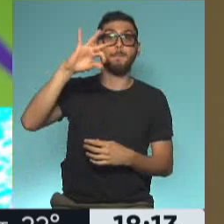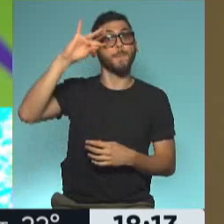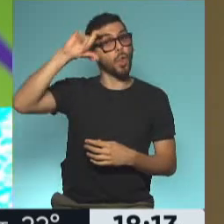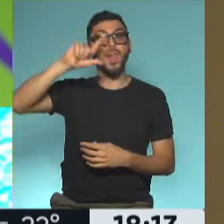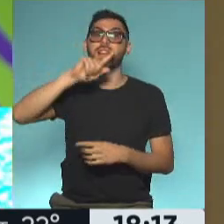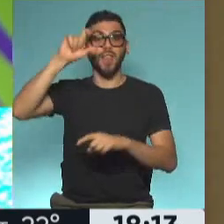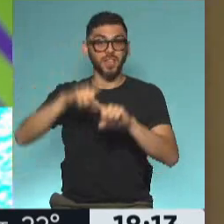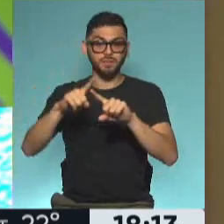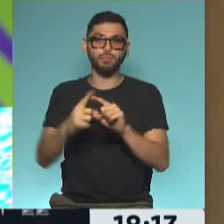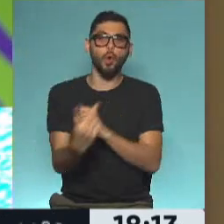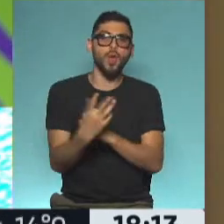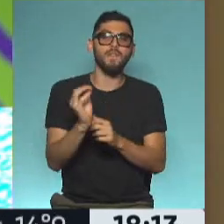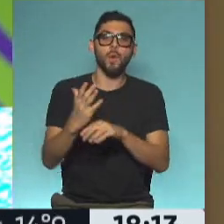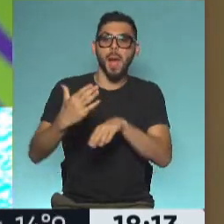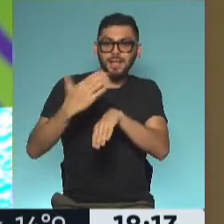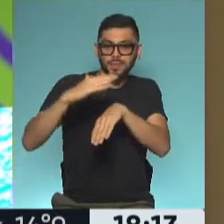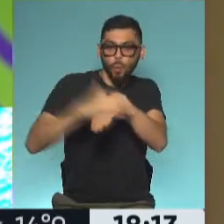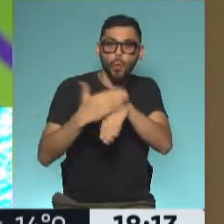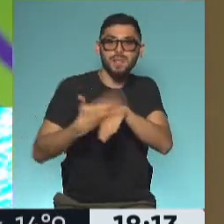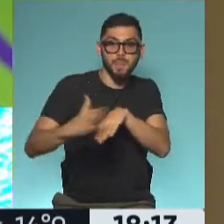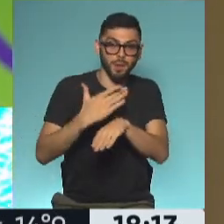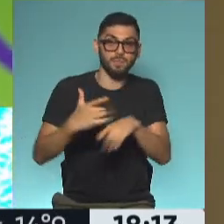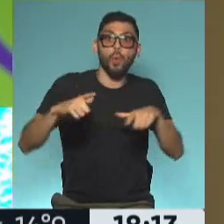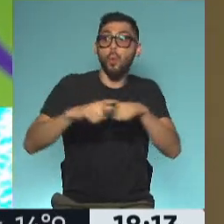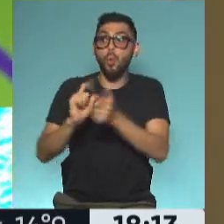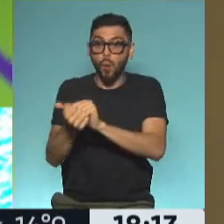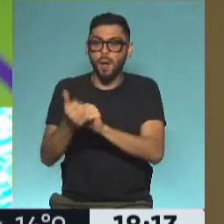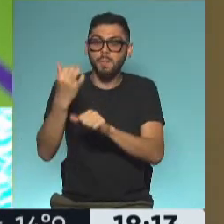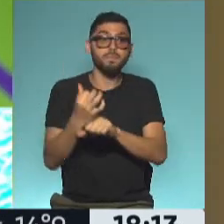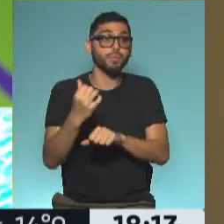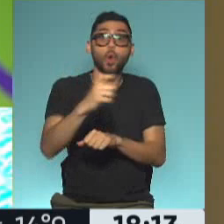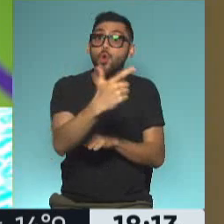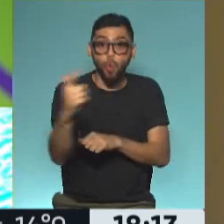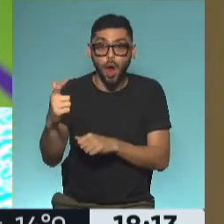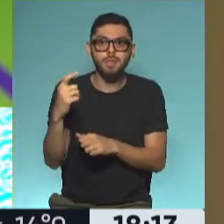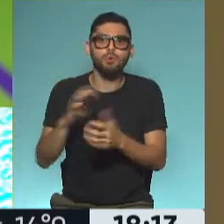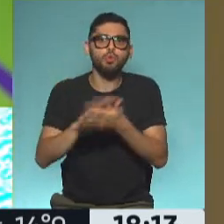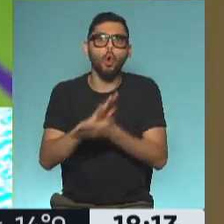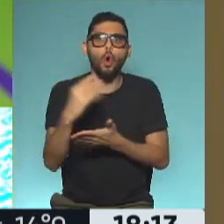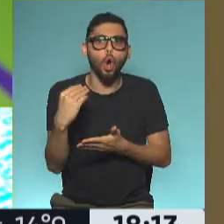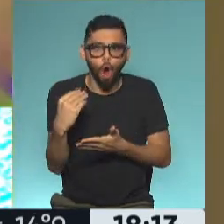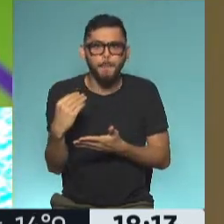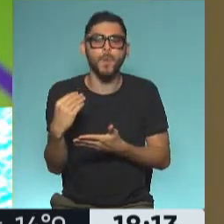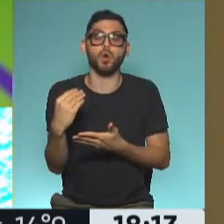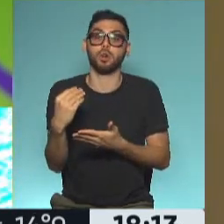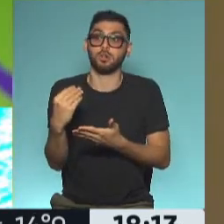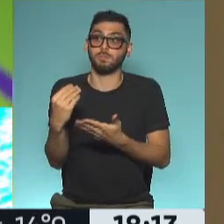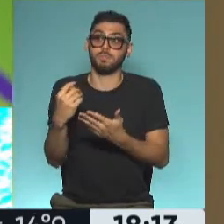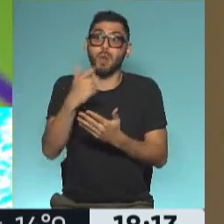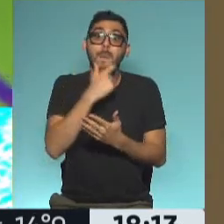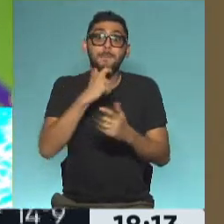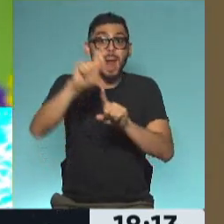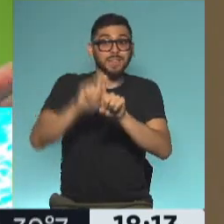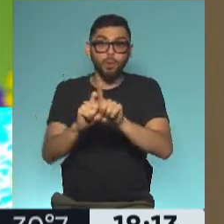barrera que se utiliza entre personas que tienen relaciones con vulva, pero que no existe y que actualmente hay que cortar un preservativo y es lo único que tenemos para